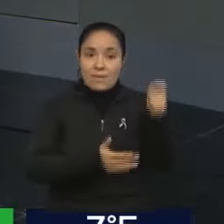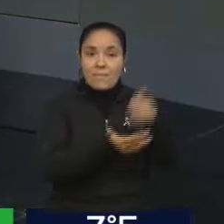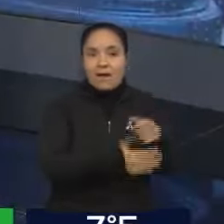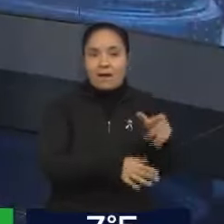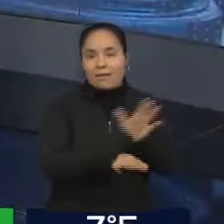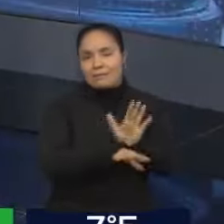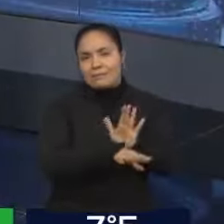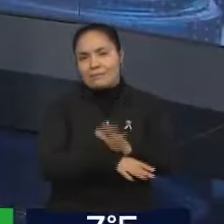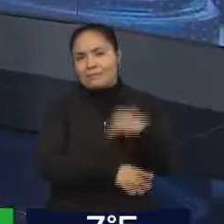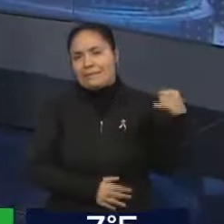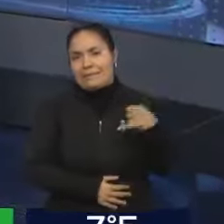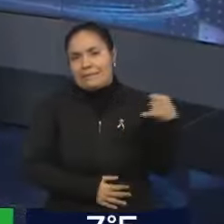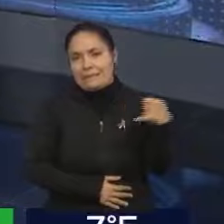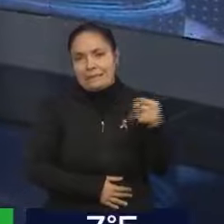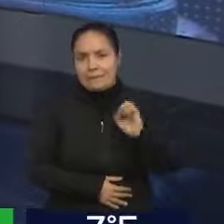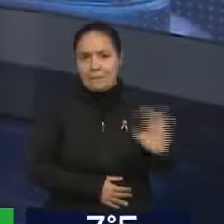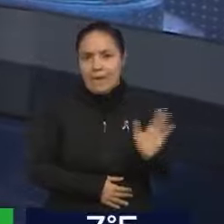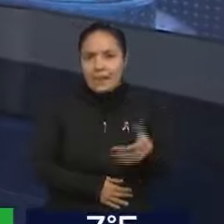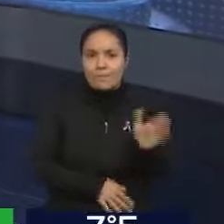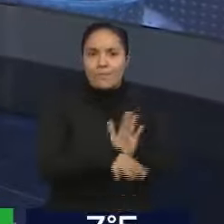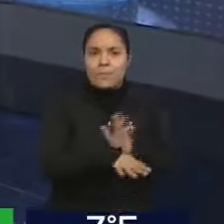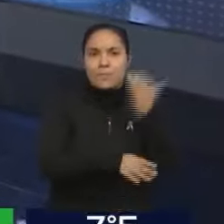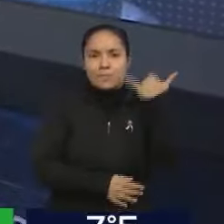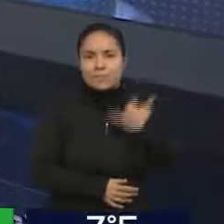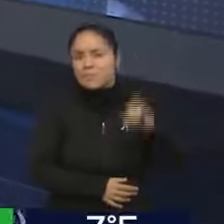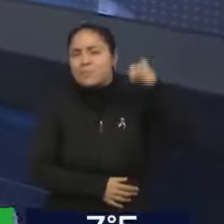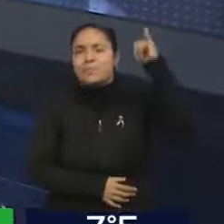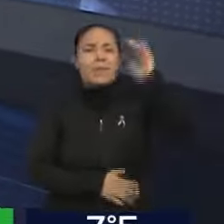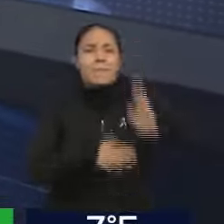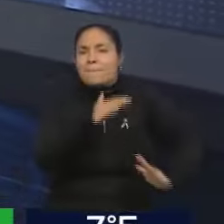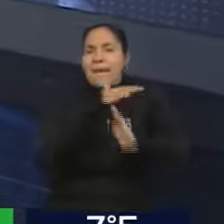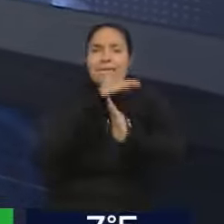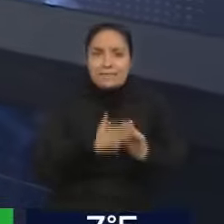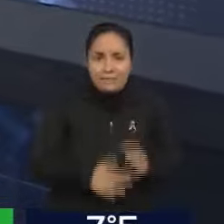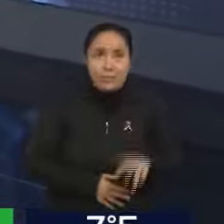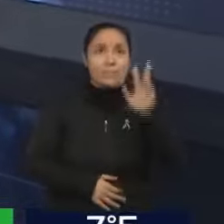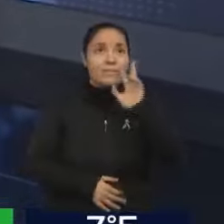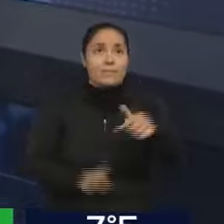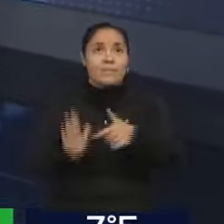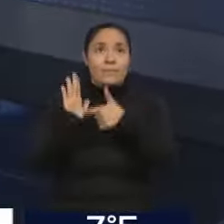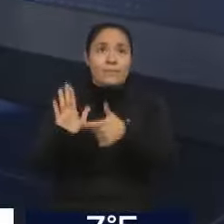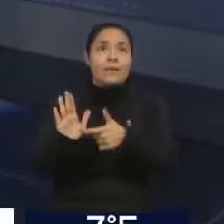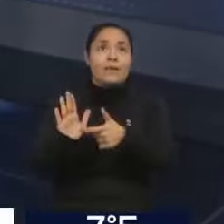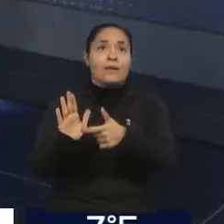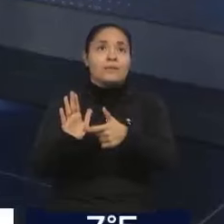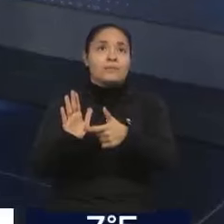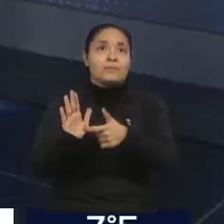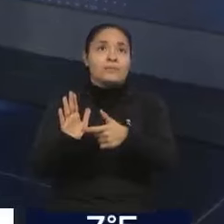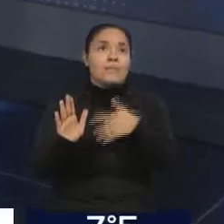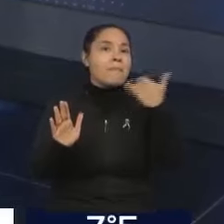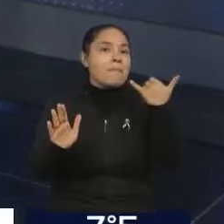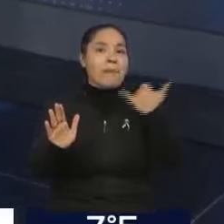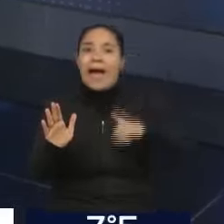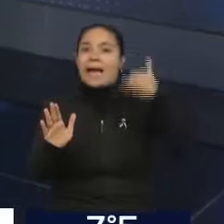saliendo bastante, bastante mal, porque es, y vamos a ver el título de las placas, la más cara